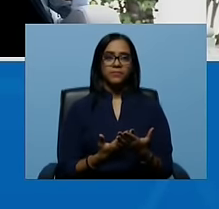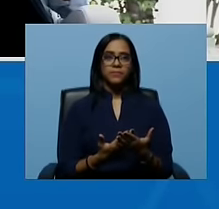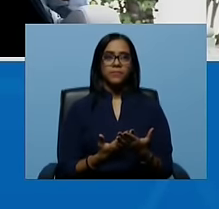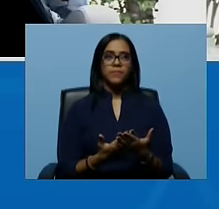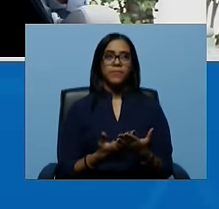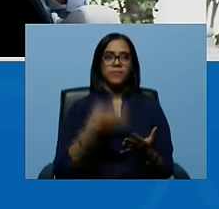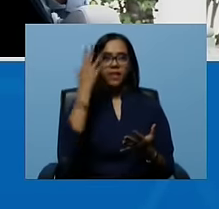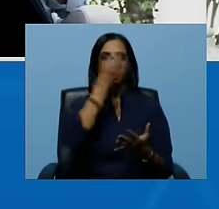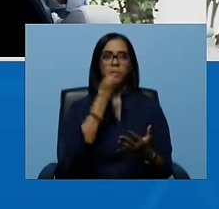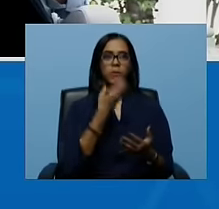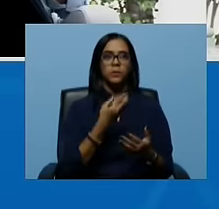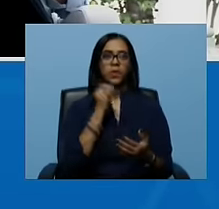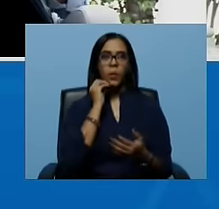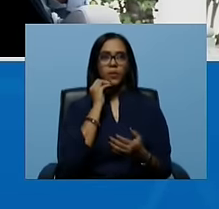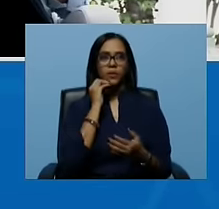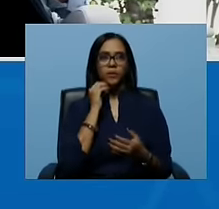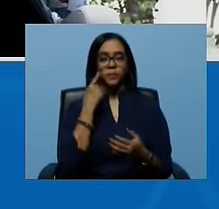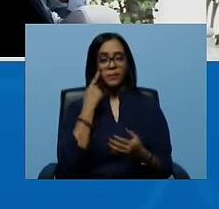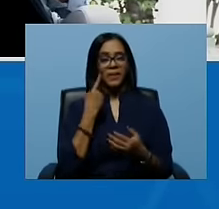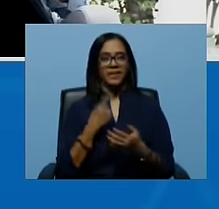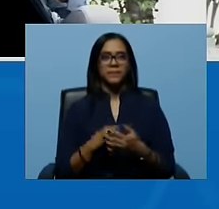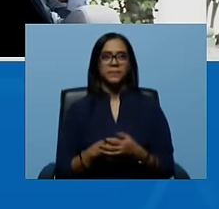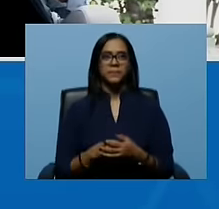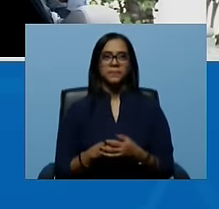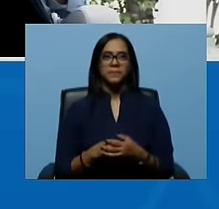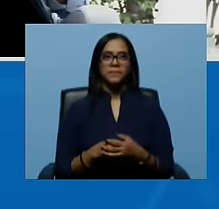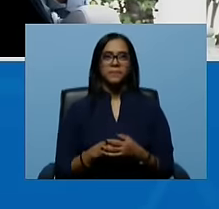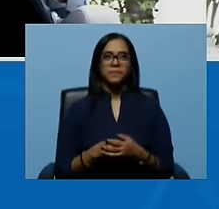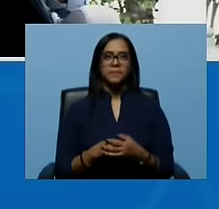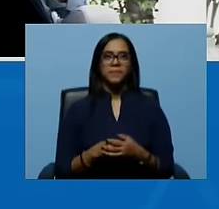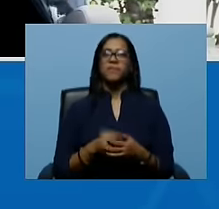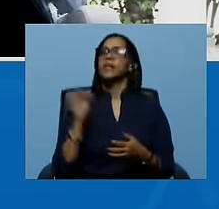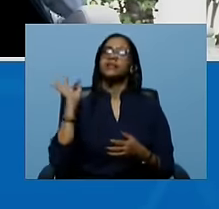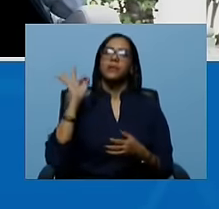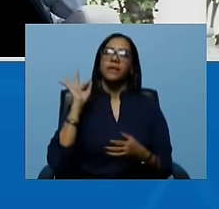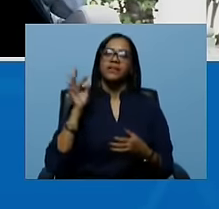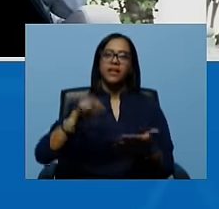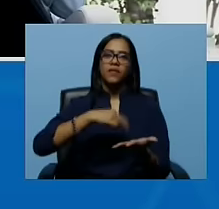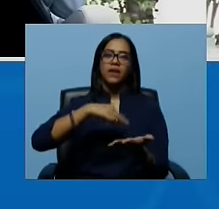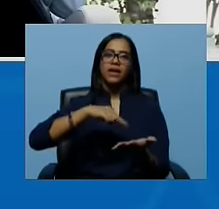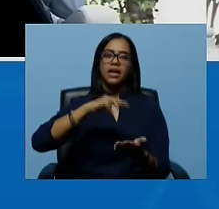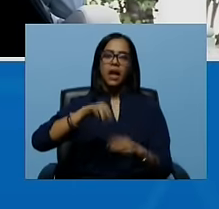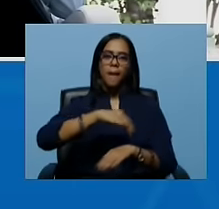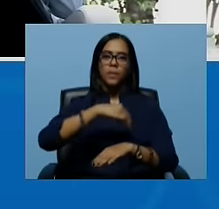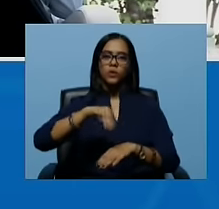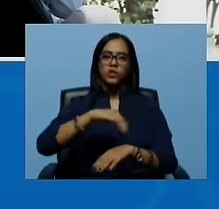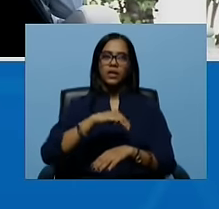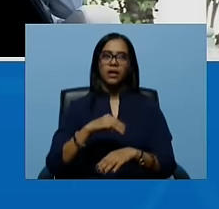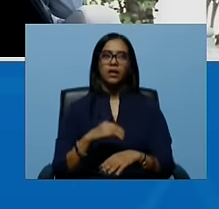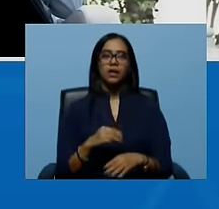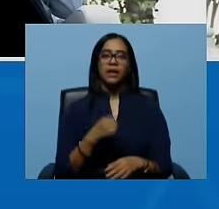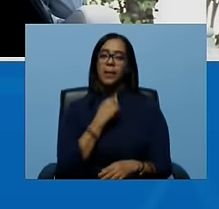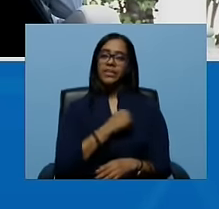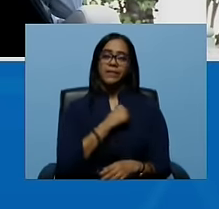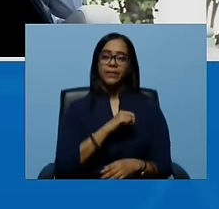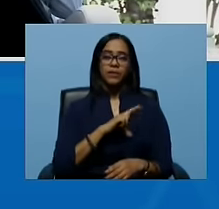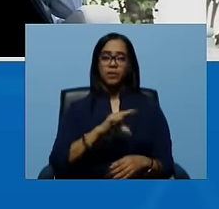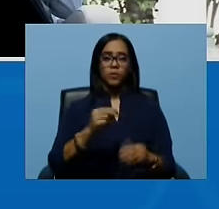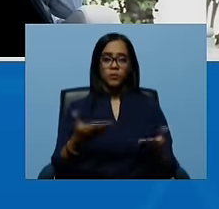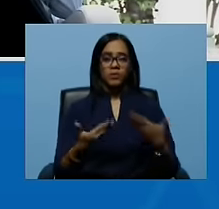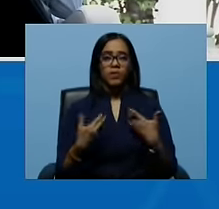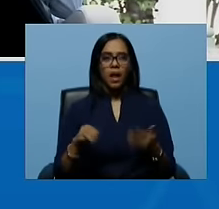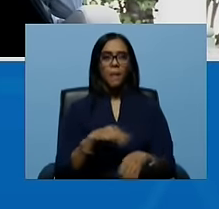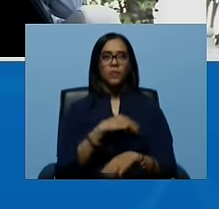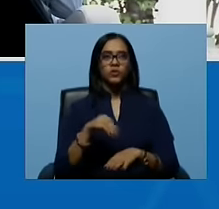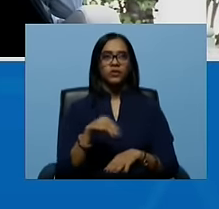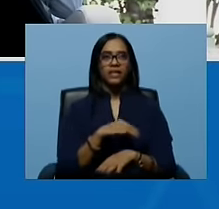esa hermosa juventud, mira, que se expresa en el baile, en la música. Lamentablemente no nos pusieron la música,